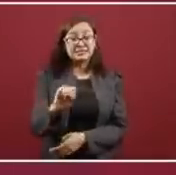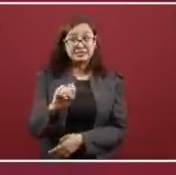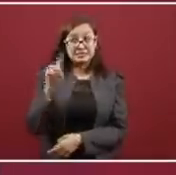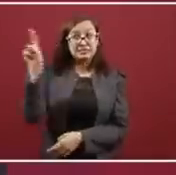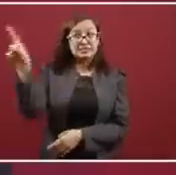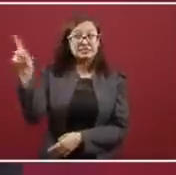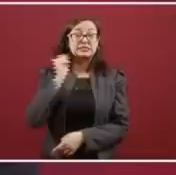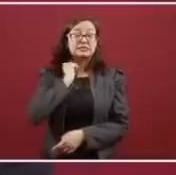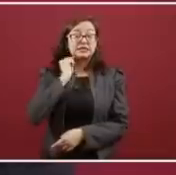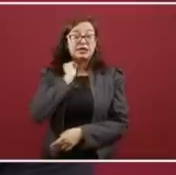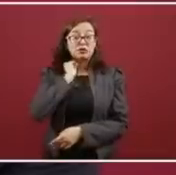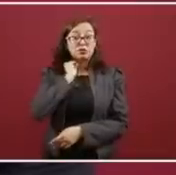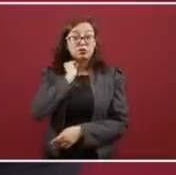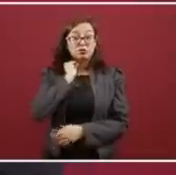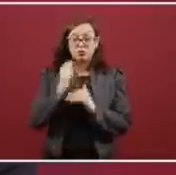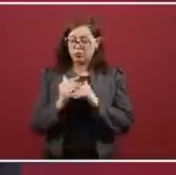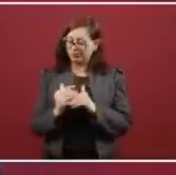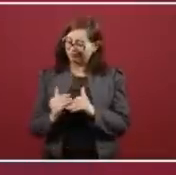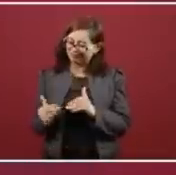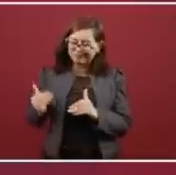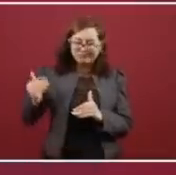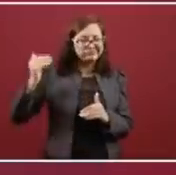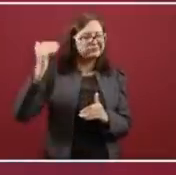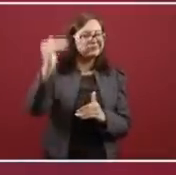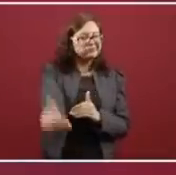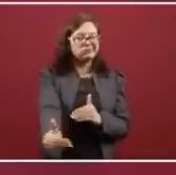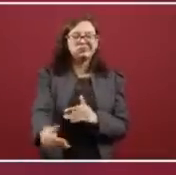sería un gran avance